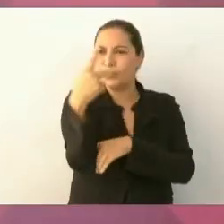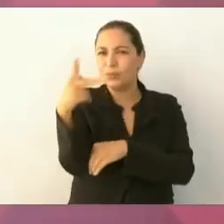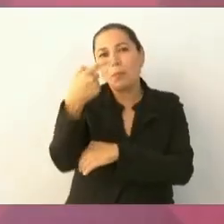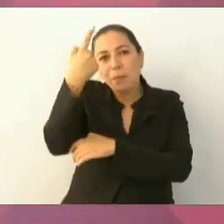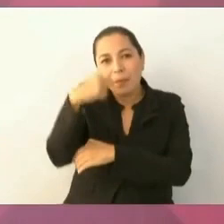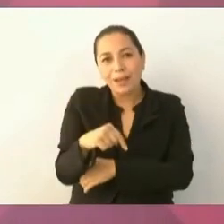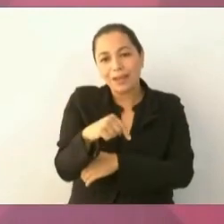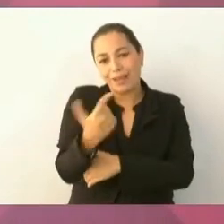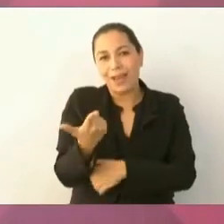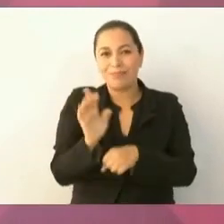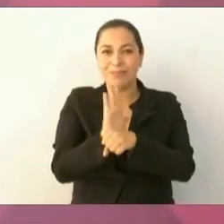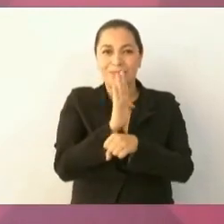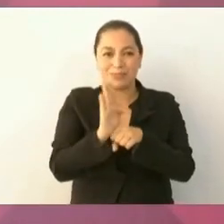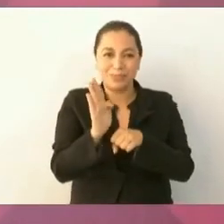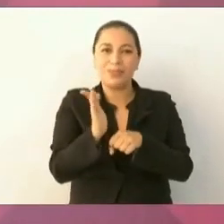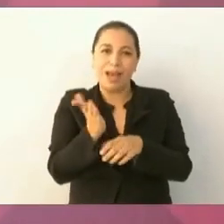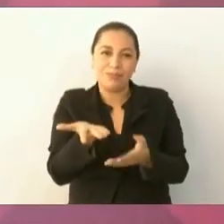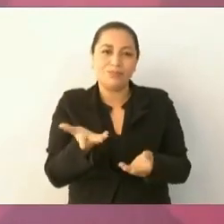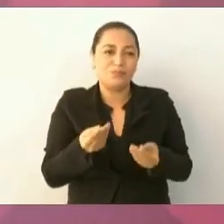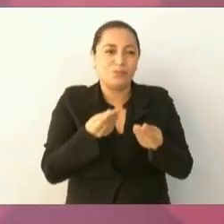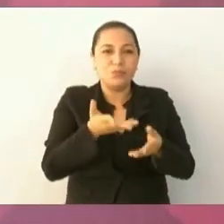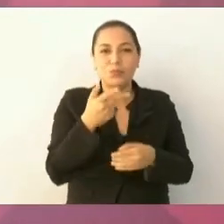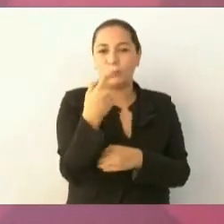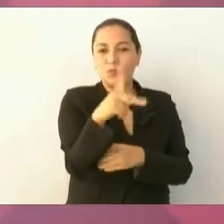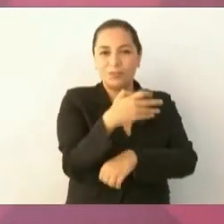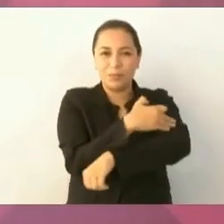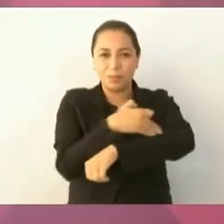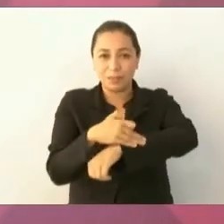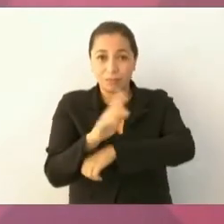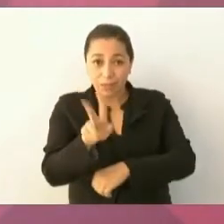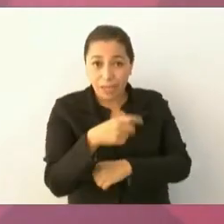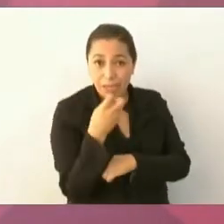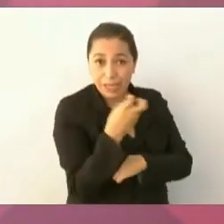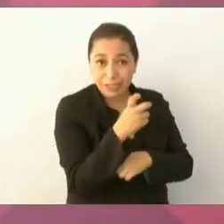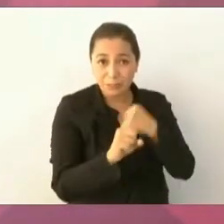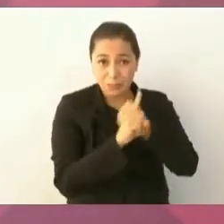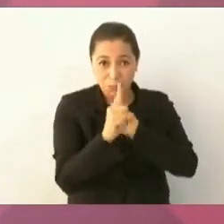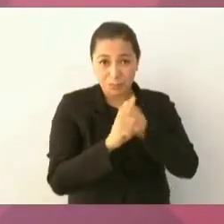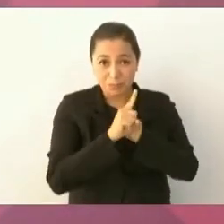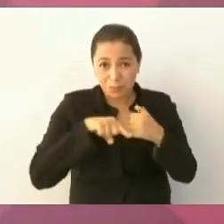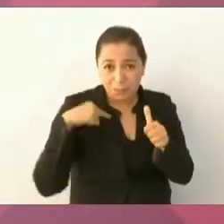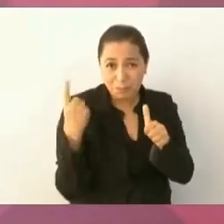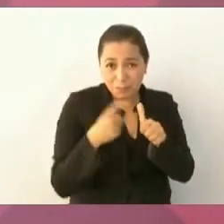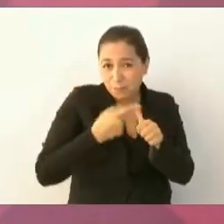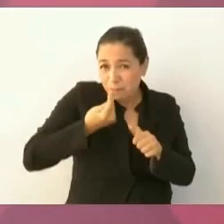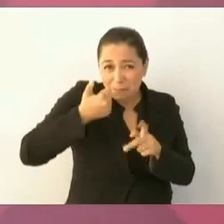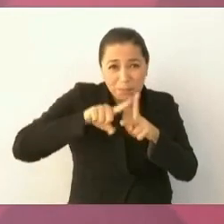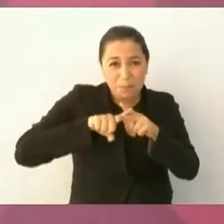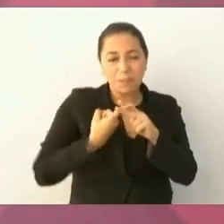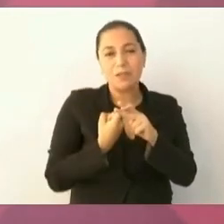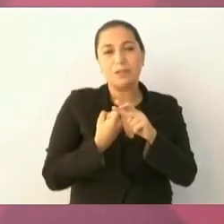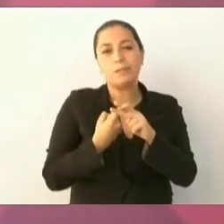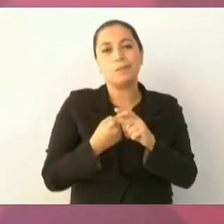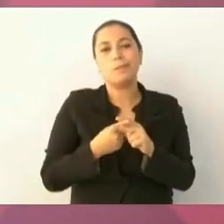problema principal. Ese era el discurso mentiroso,